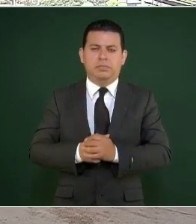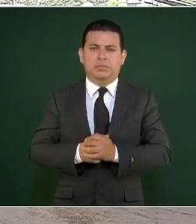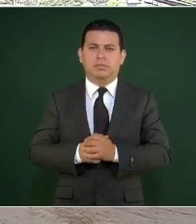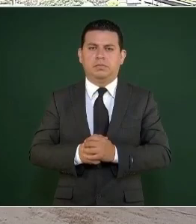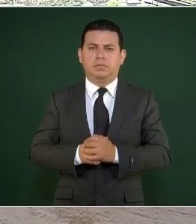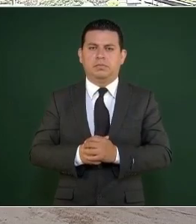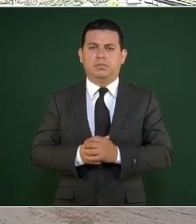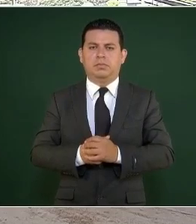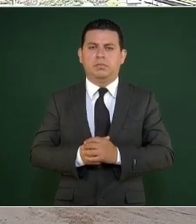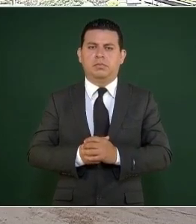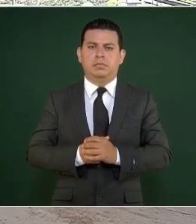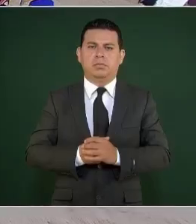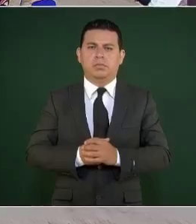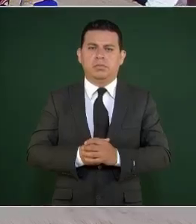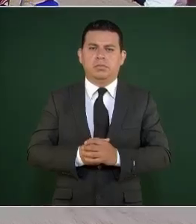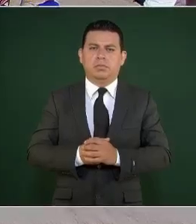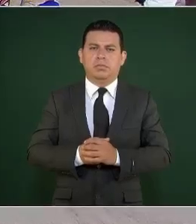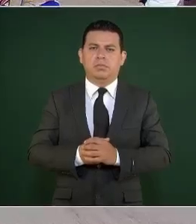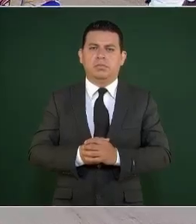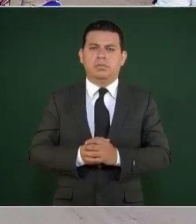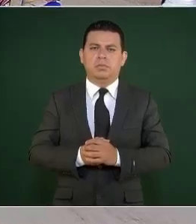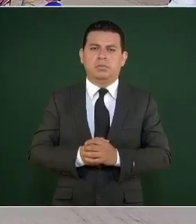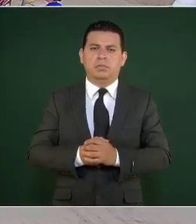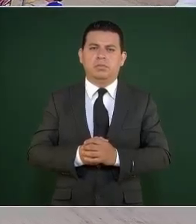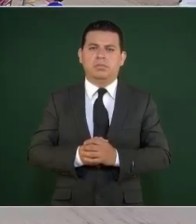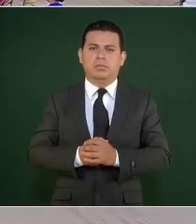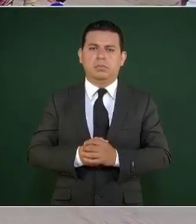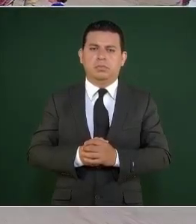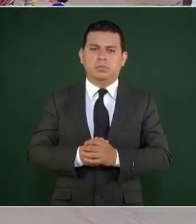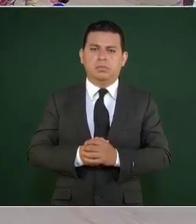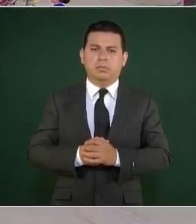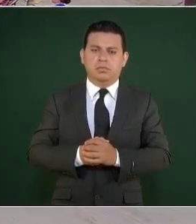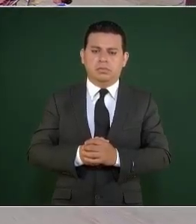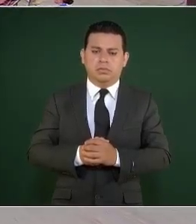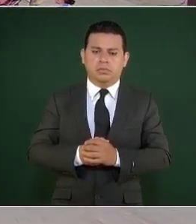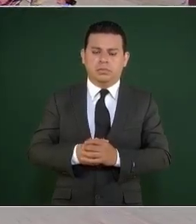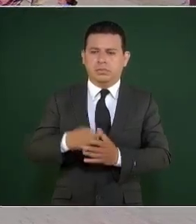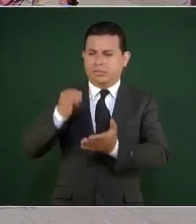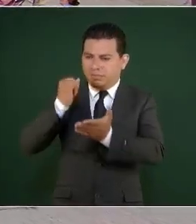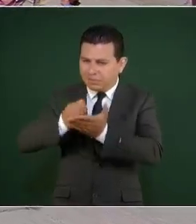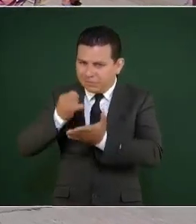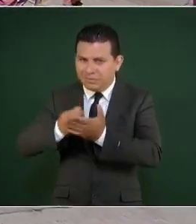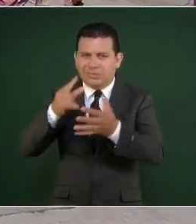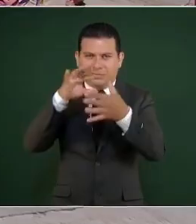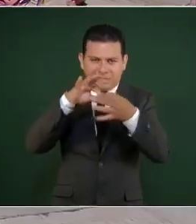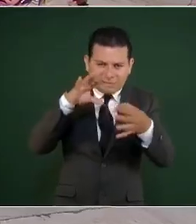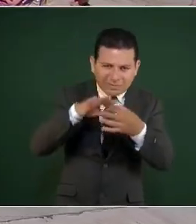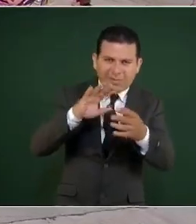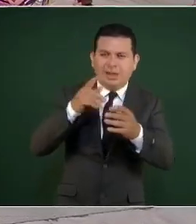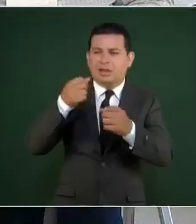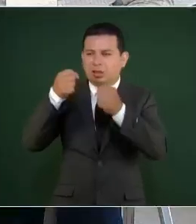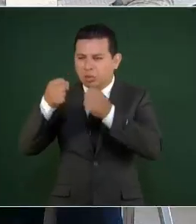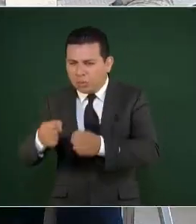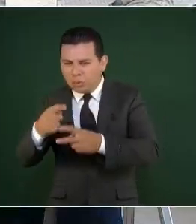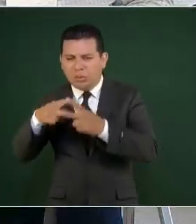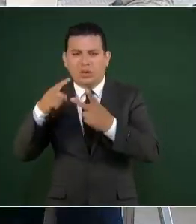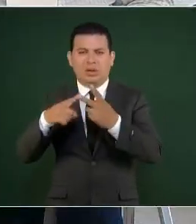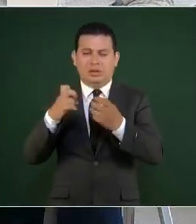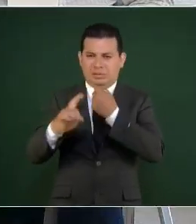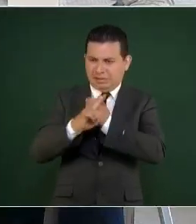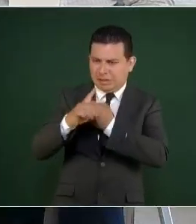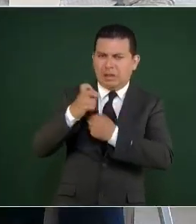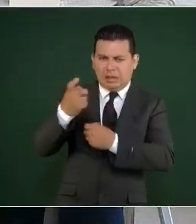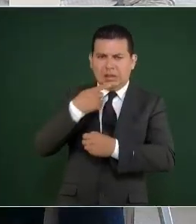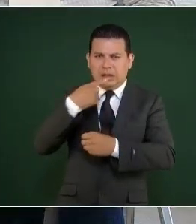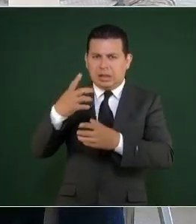Ya habló usted acerca de la dinámica que se tiene con Ricardo Salinas Pliego y el tema de los impuestos que de seguro pues tendrá que resolverse y